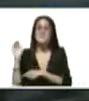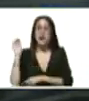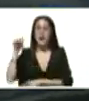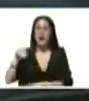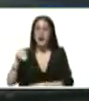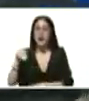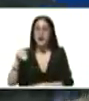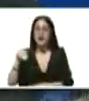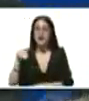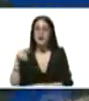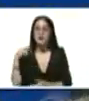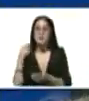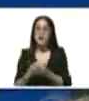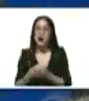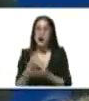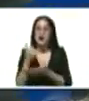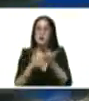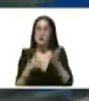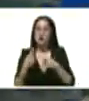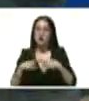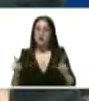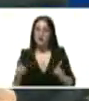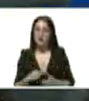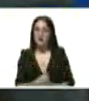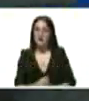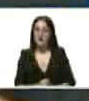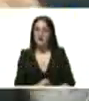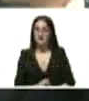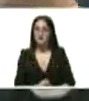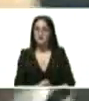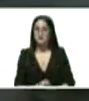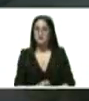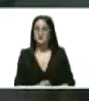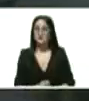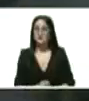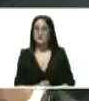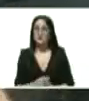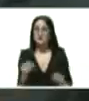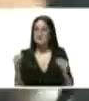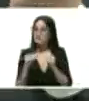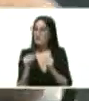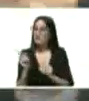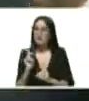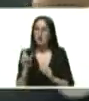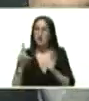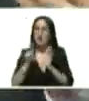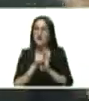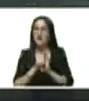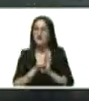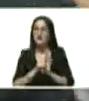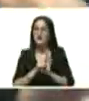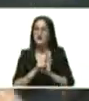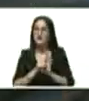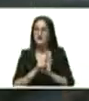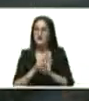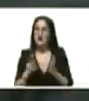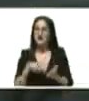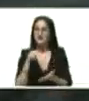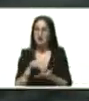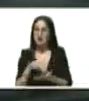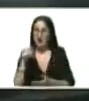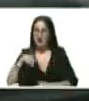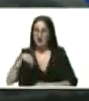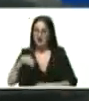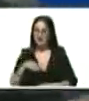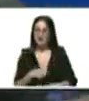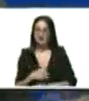pagar un tributo distinto, que no era en sintonía con las leyes, bueno, nacionales.